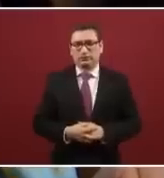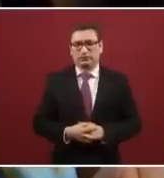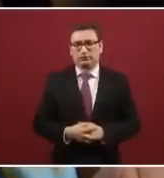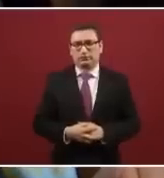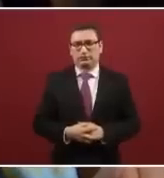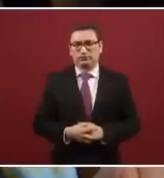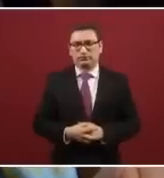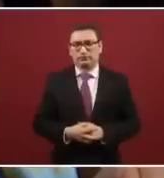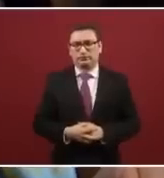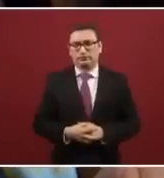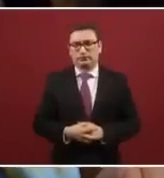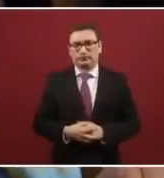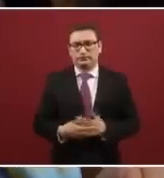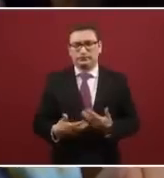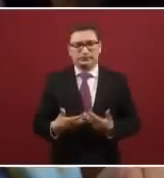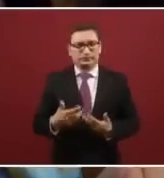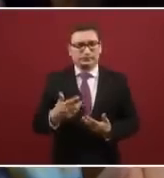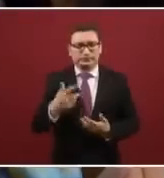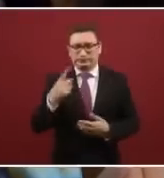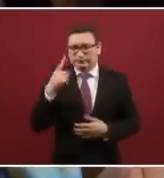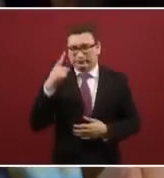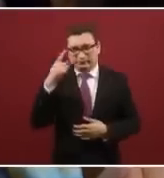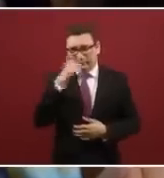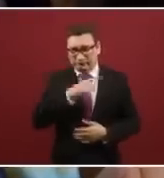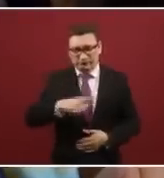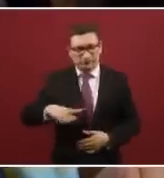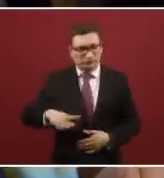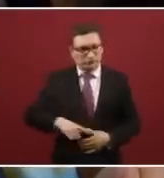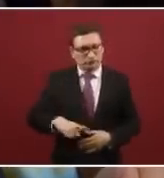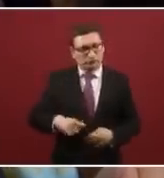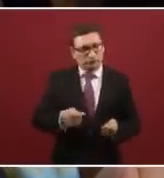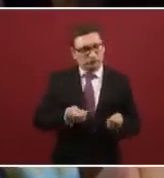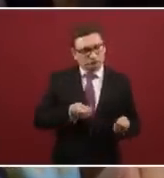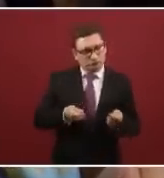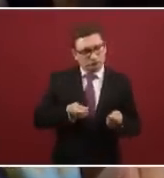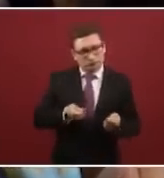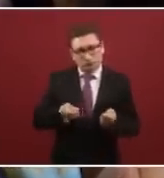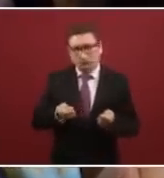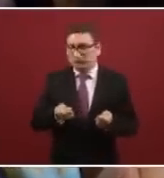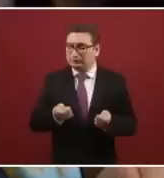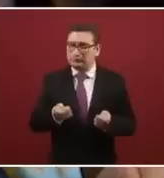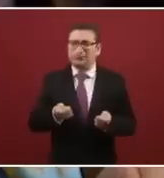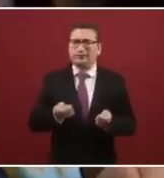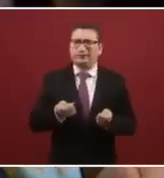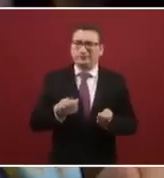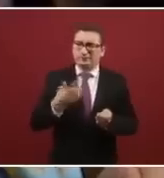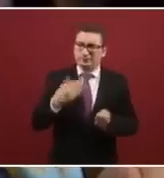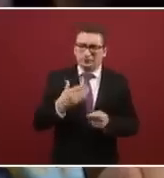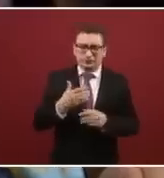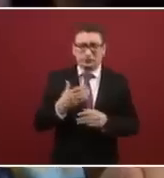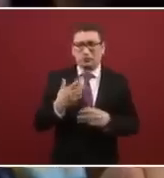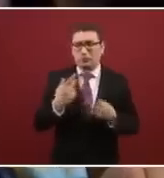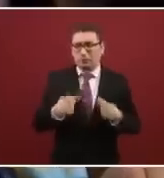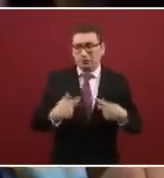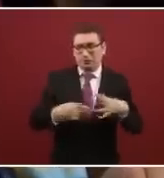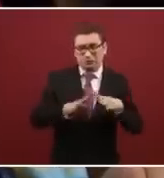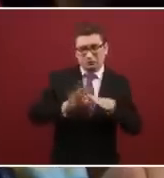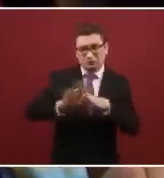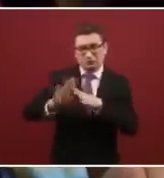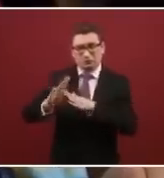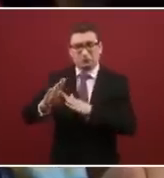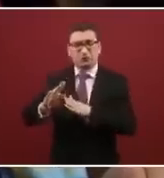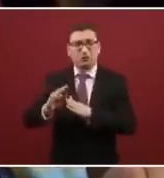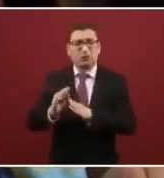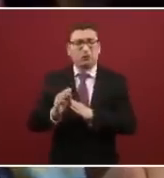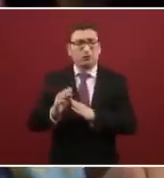difícilmente habrá un control del gobierno mexicano para el tráfico o para el tránsito de personas. No lo va a haber porque